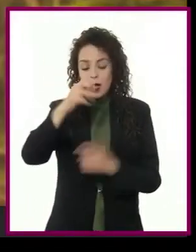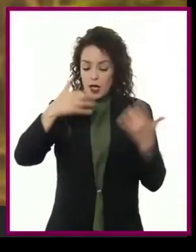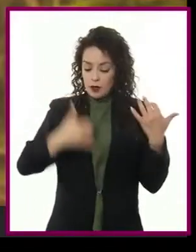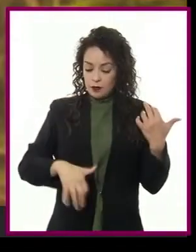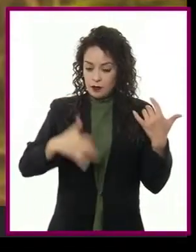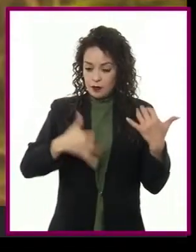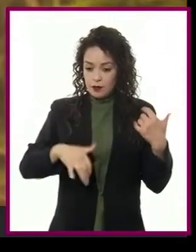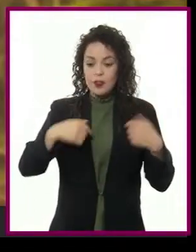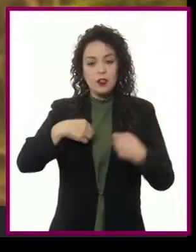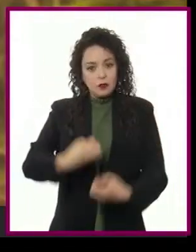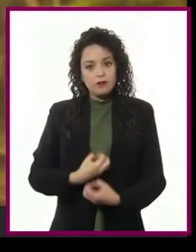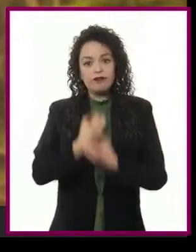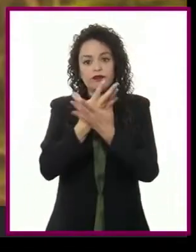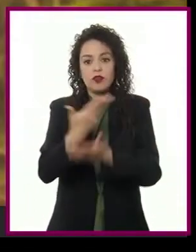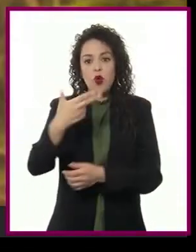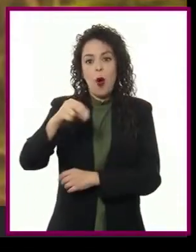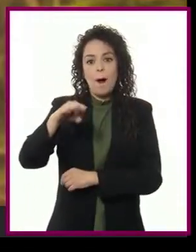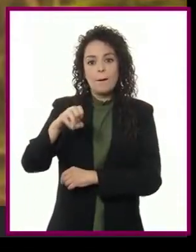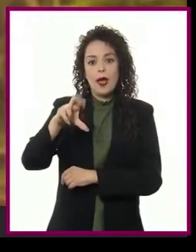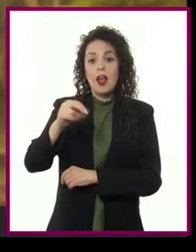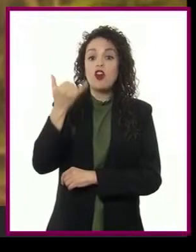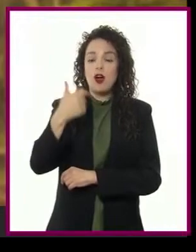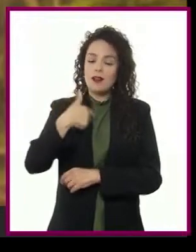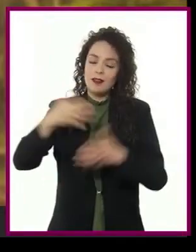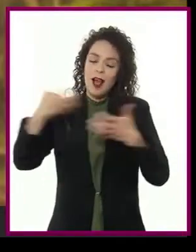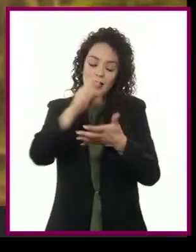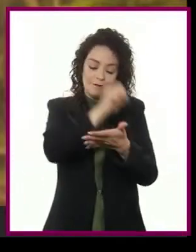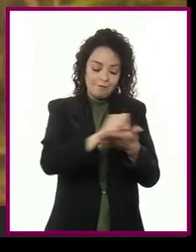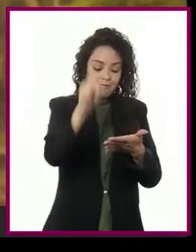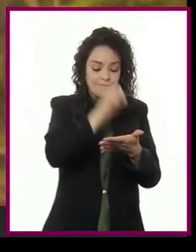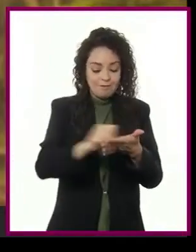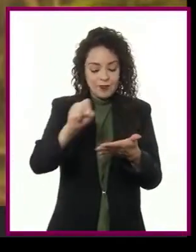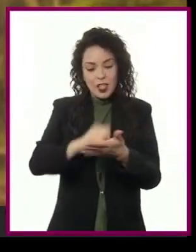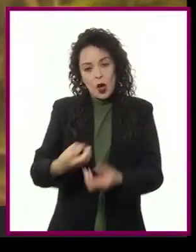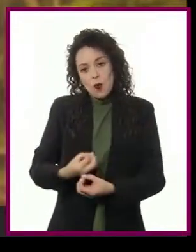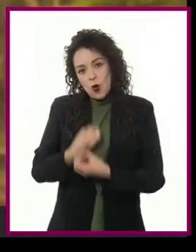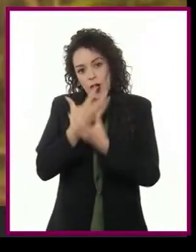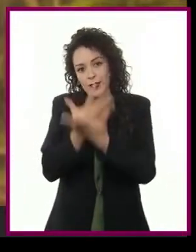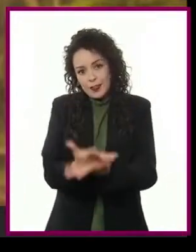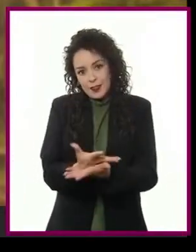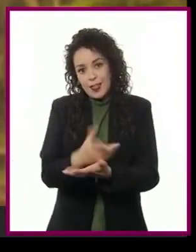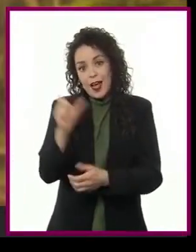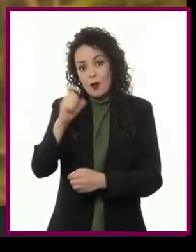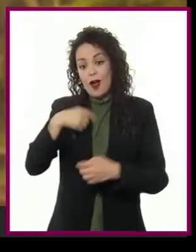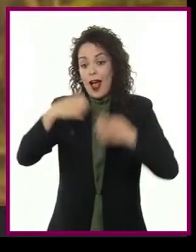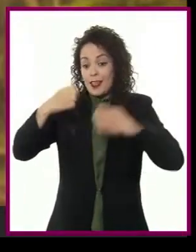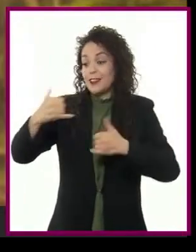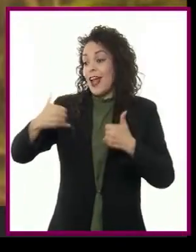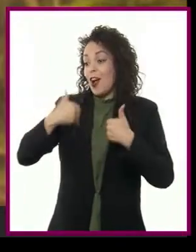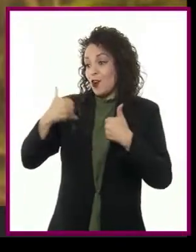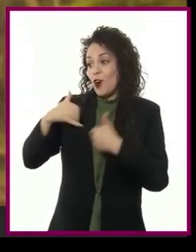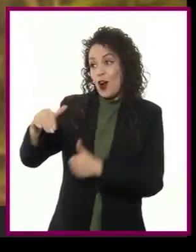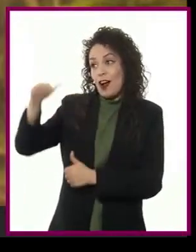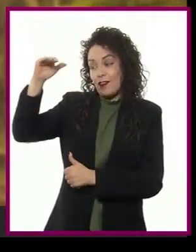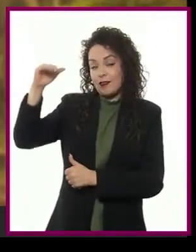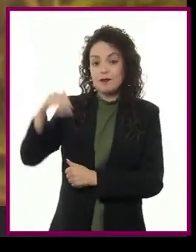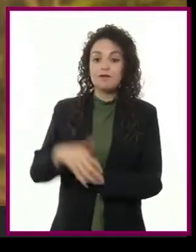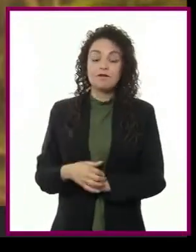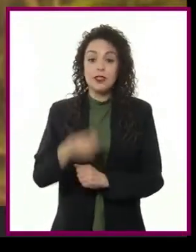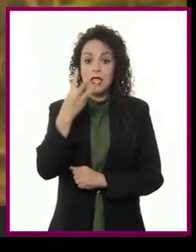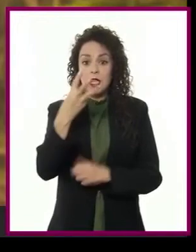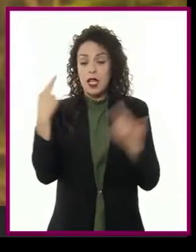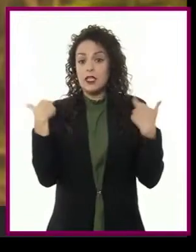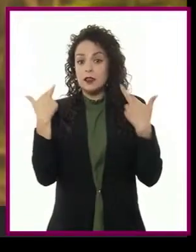y, por supuesto, a escribir poesía. En mi juventud. Y tuve a 3 mentores